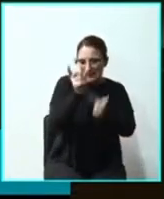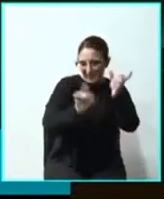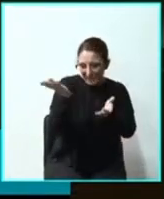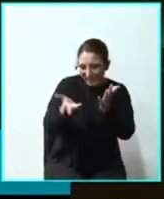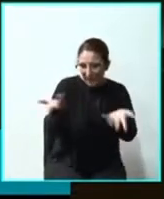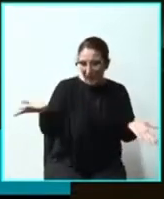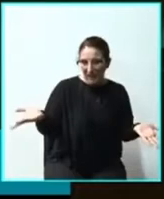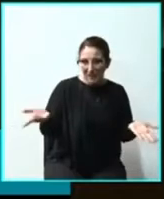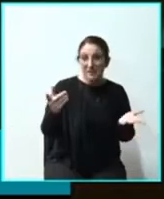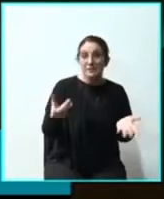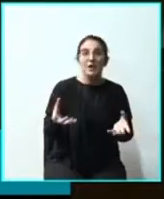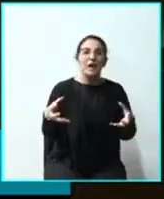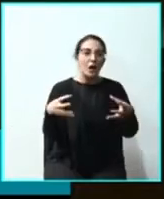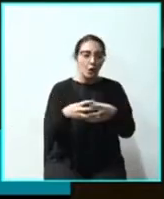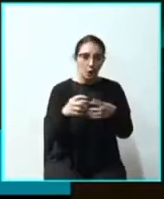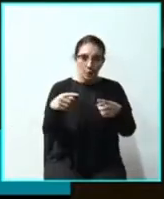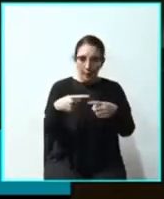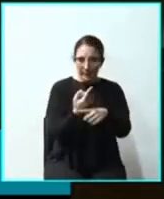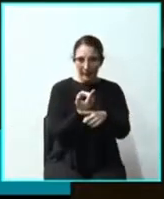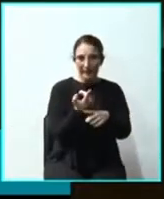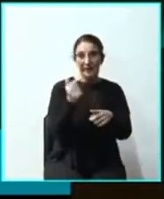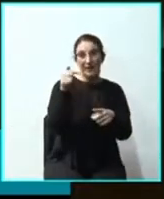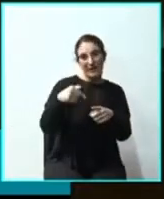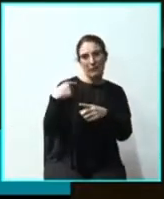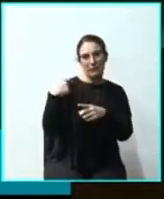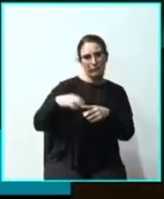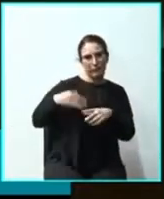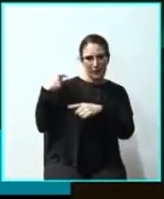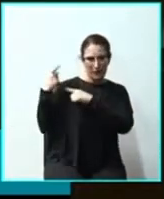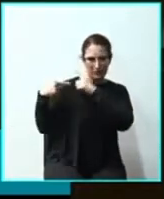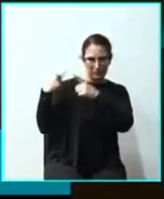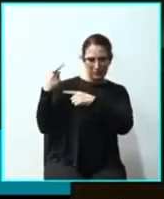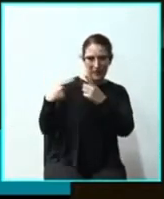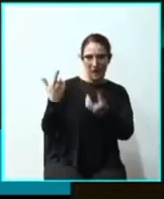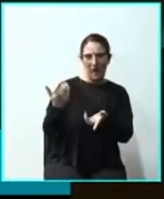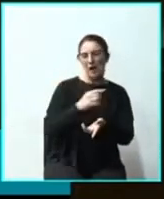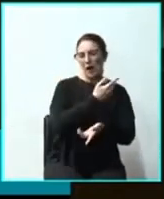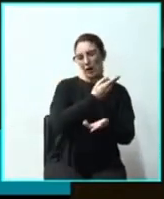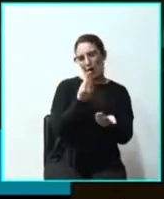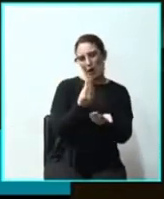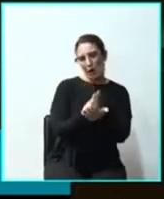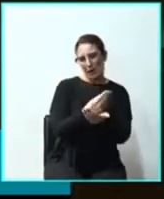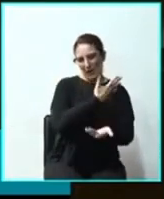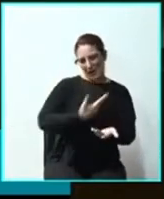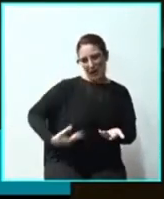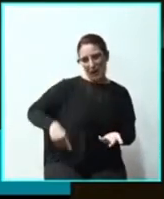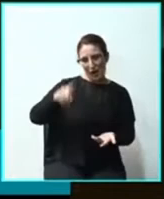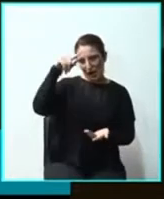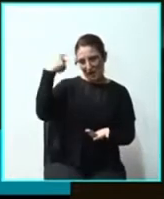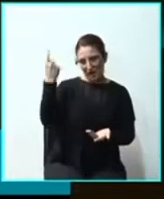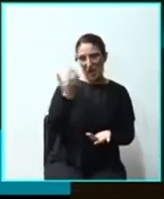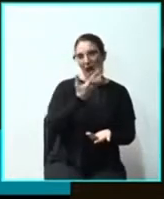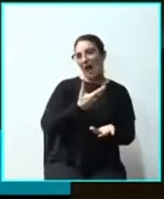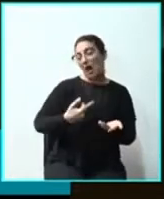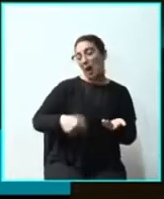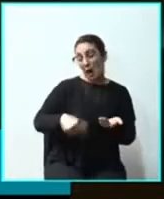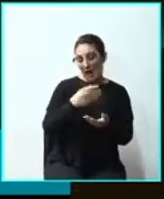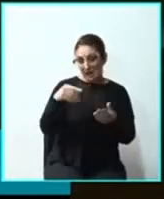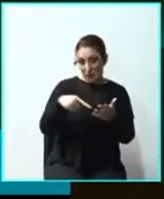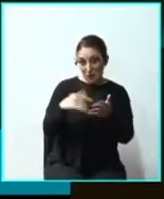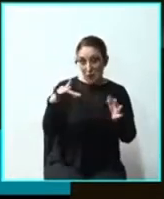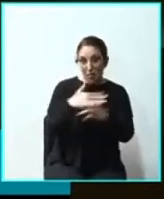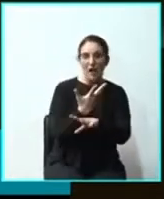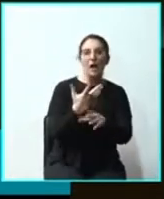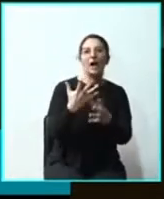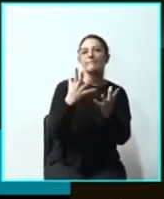La misma dirigencia política que durante años estuvo al frente de los gobiernos nacionales y de la ciudad de Buenos Aires, que ajustó cada